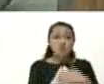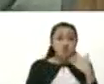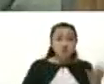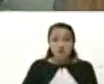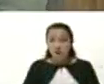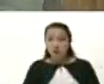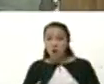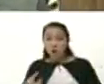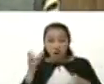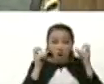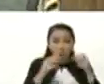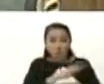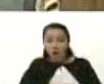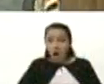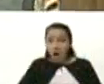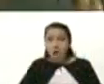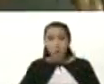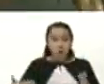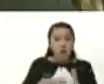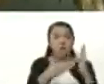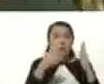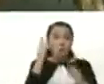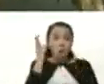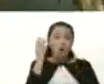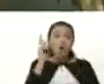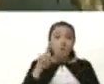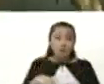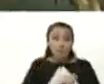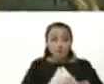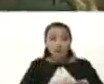denigra a las mujeres. No estamos de acuerdo con eso.